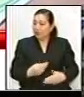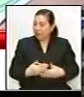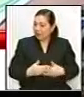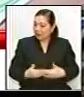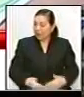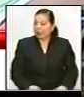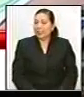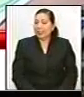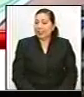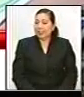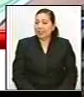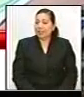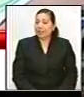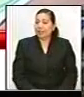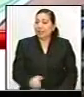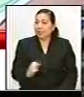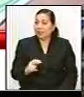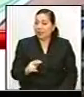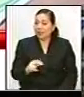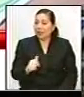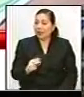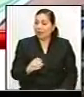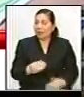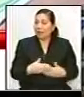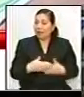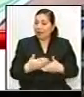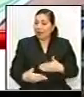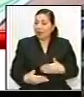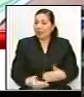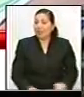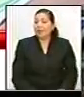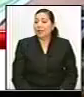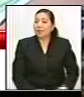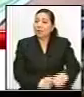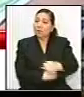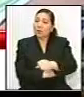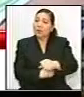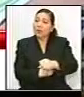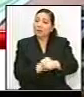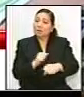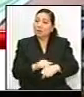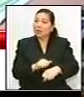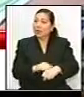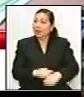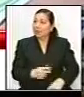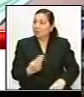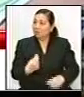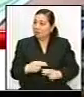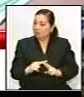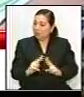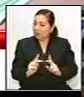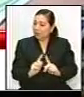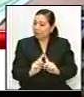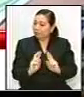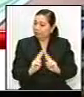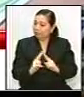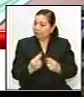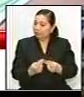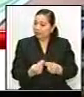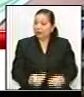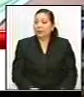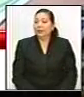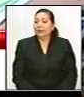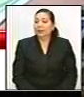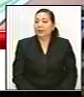entre la Ensenada y Laderas, y está lejos de Puente Piedra. Pero nosotros nos reunimos, tenemos como